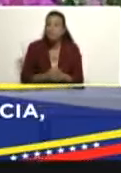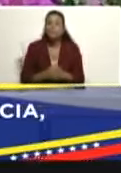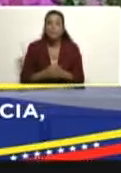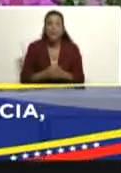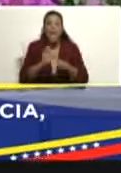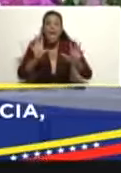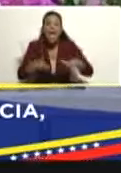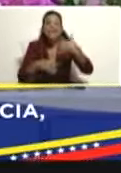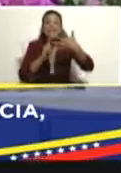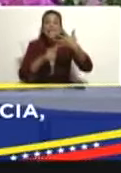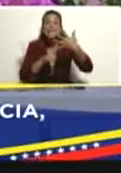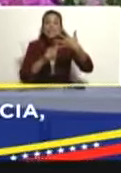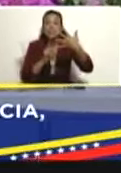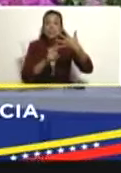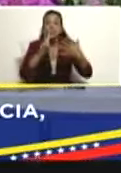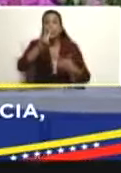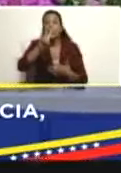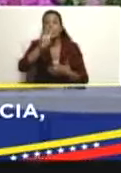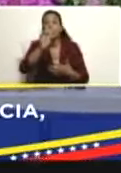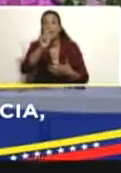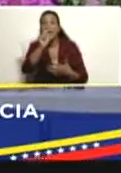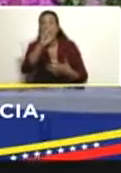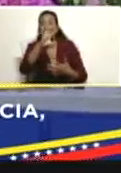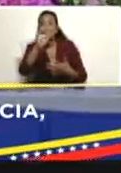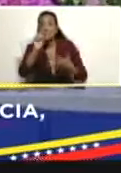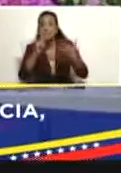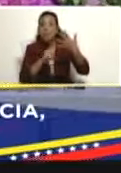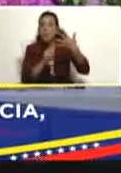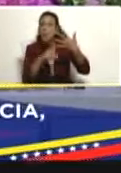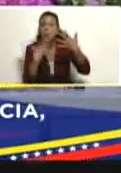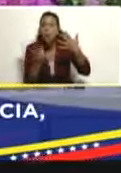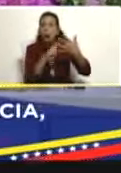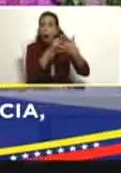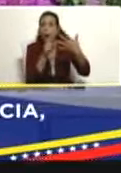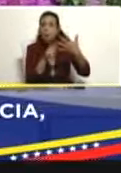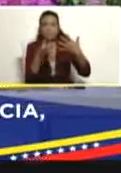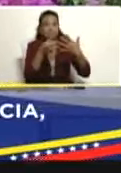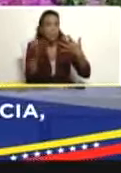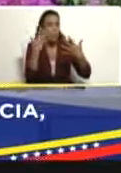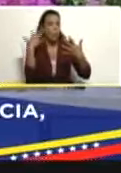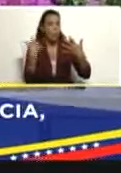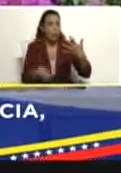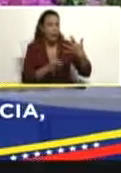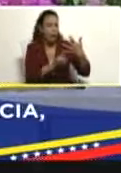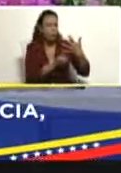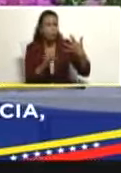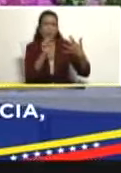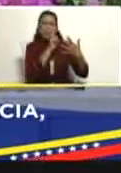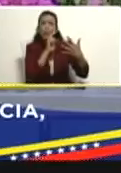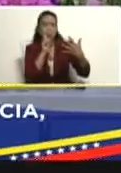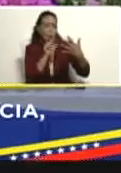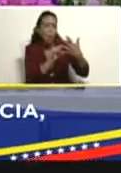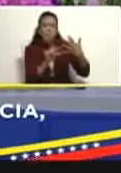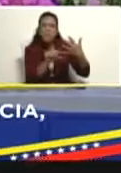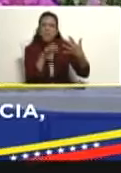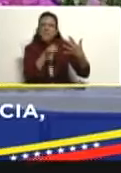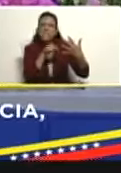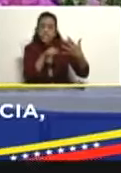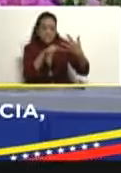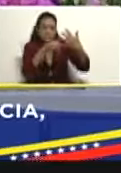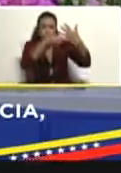el quinto vértice es un vértice extraordinario donde nosotros tenemos